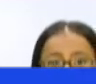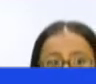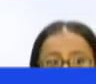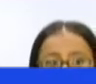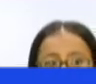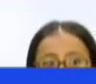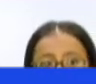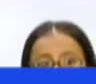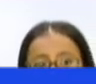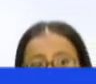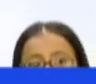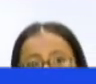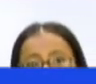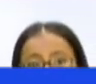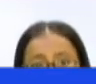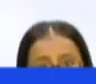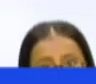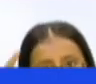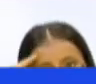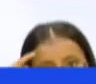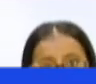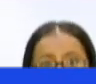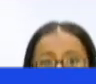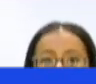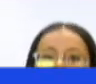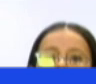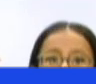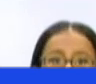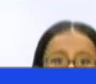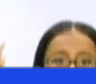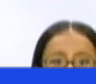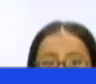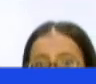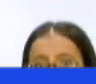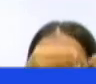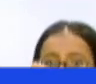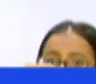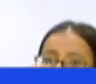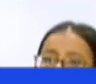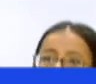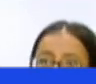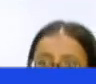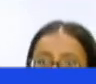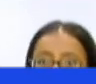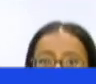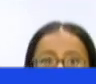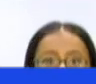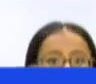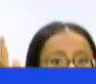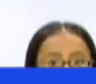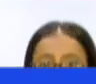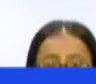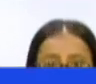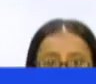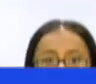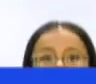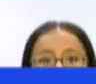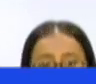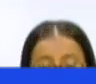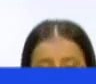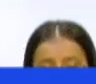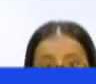de derribar los aviones que trafican con droga y los procesos que